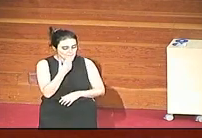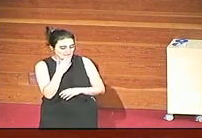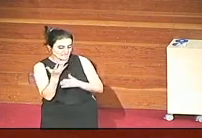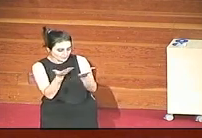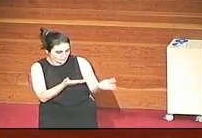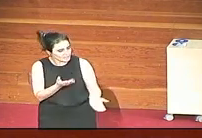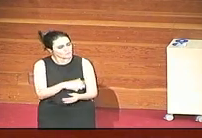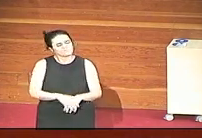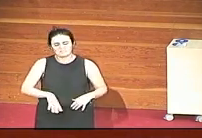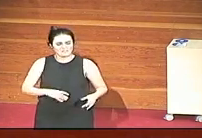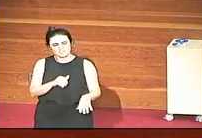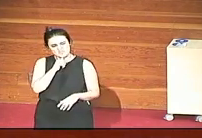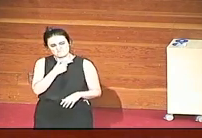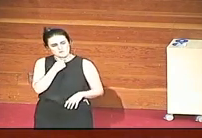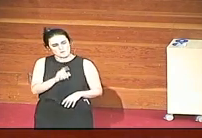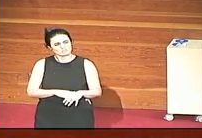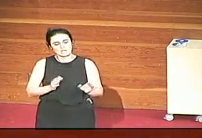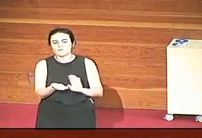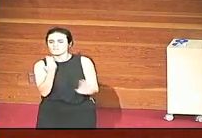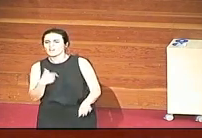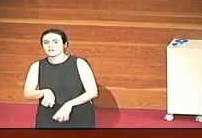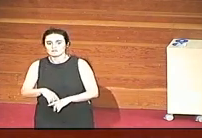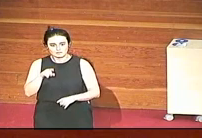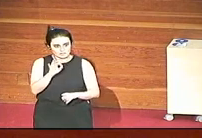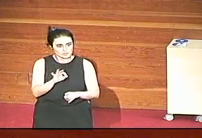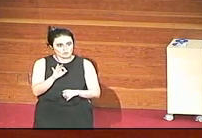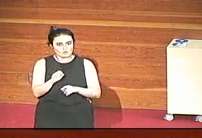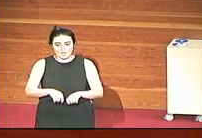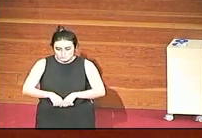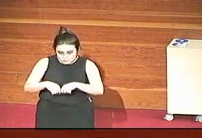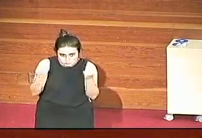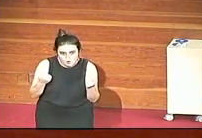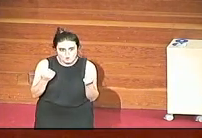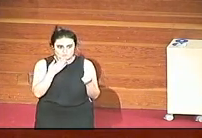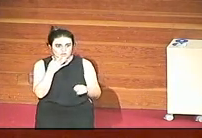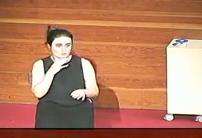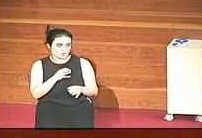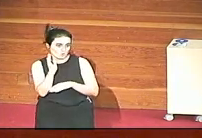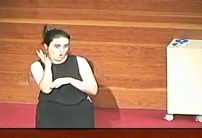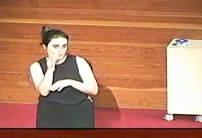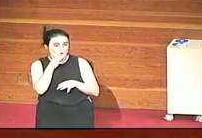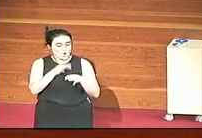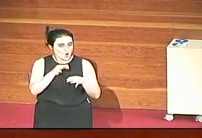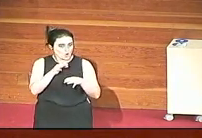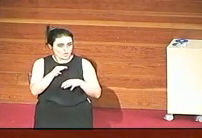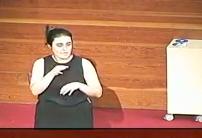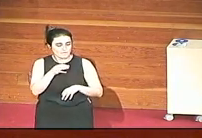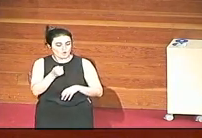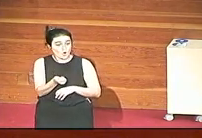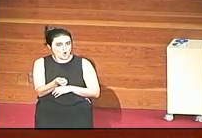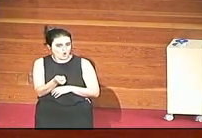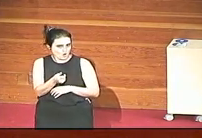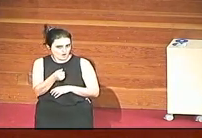gusta loquito pero ahí es que ya me he cargado un olmo o un olivo centenario el otro día bueno comentábamos